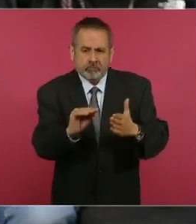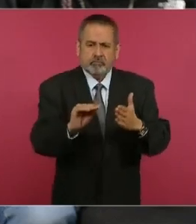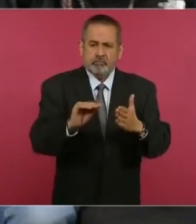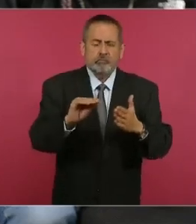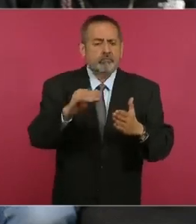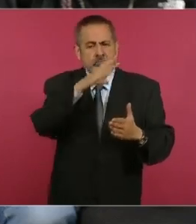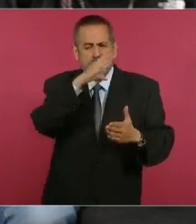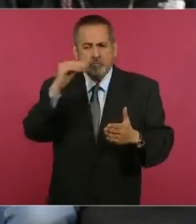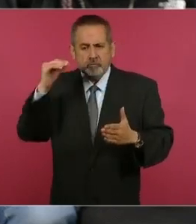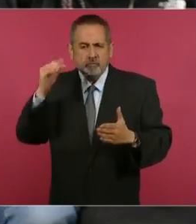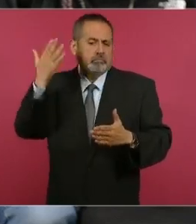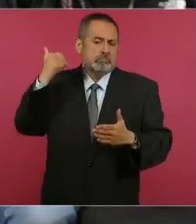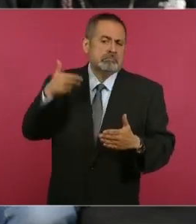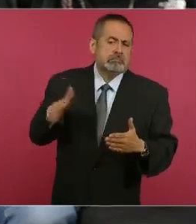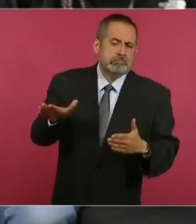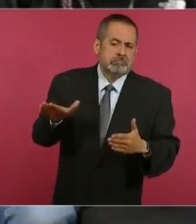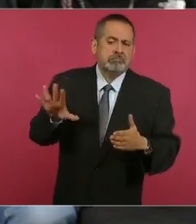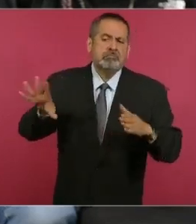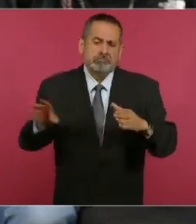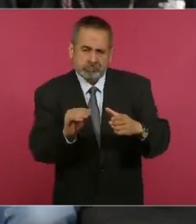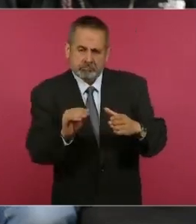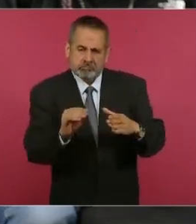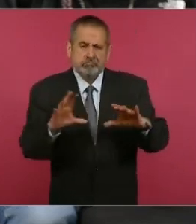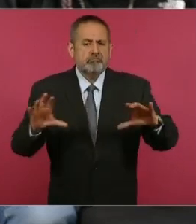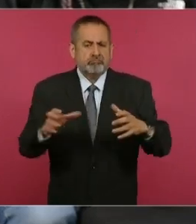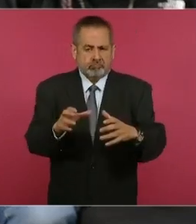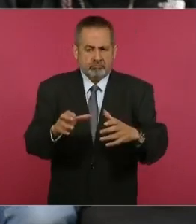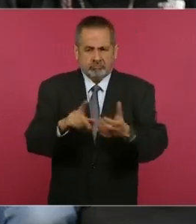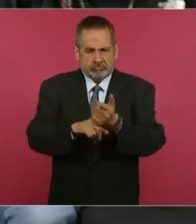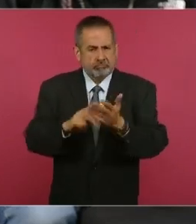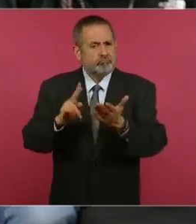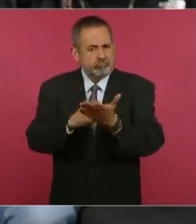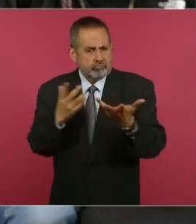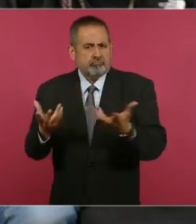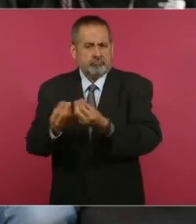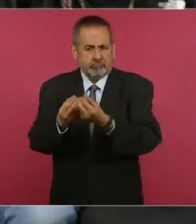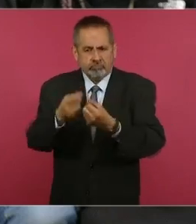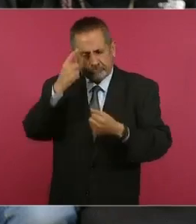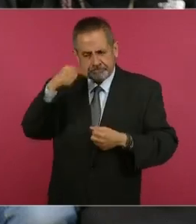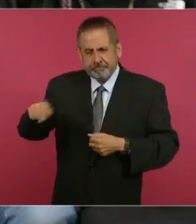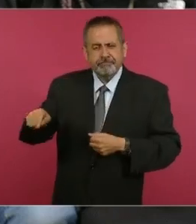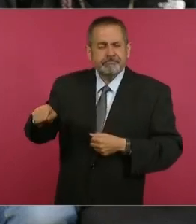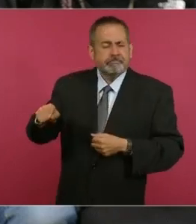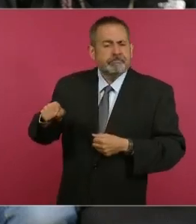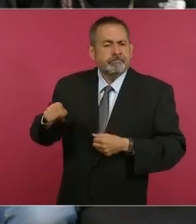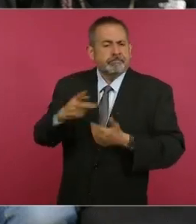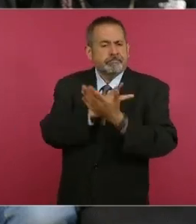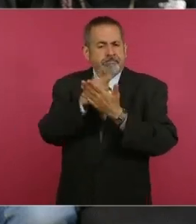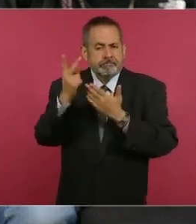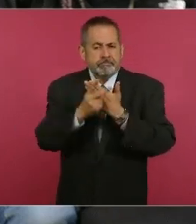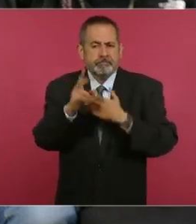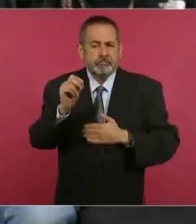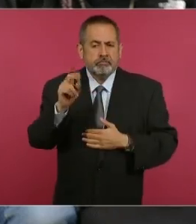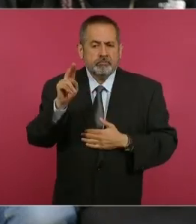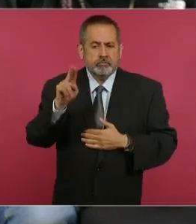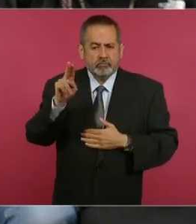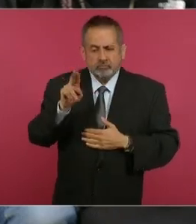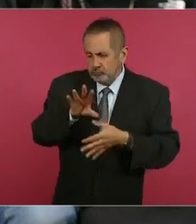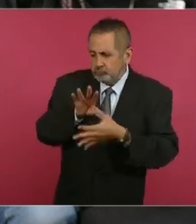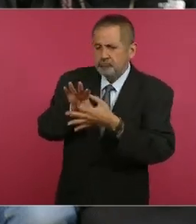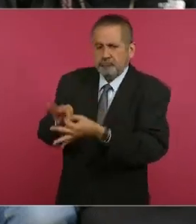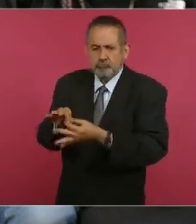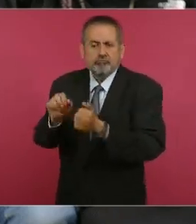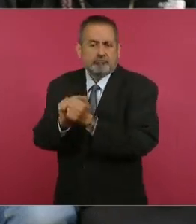regional del cual fue expulsada, y su plan para combatir la pobreza que presentó en Naciones Unidas tiene